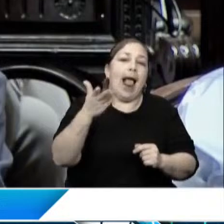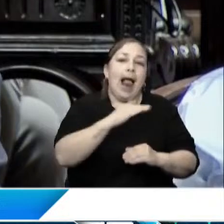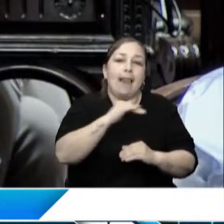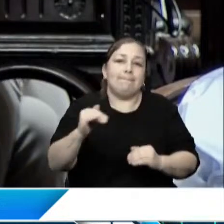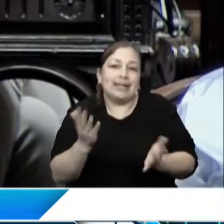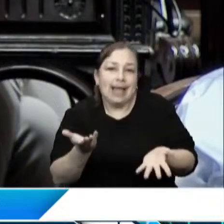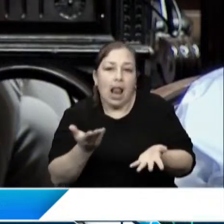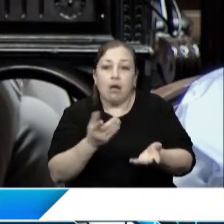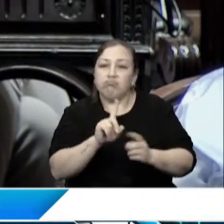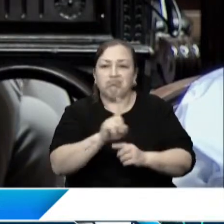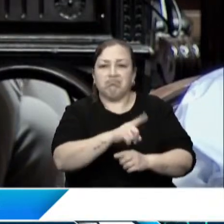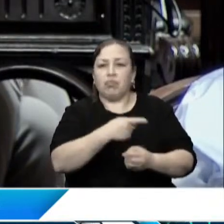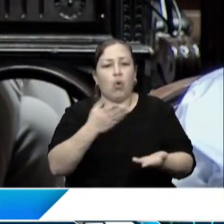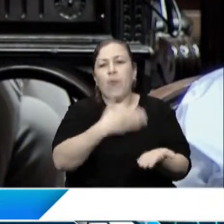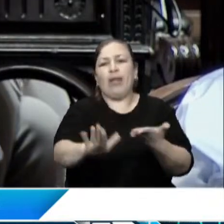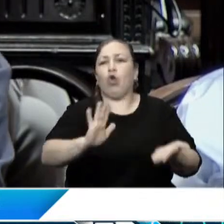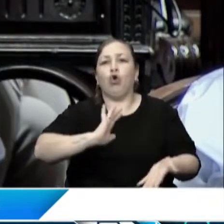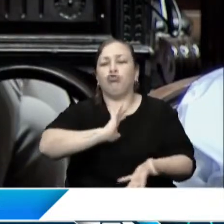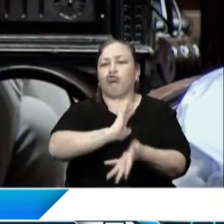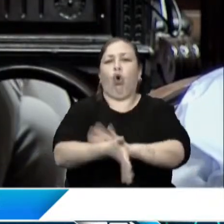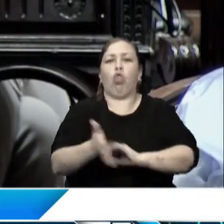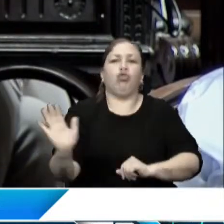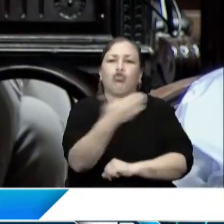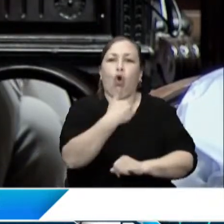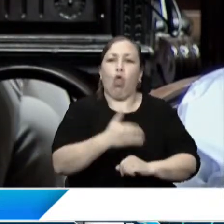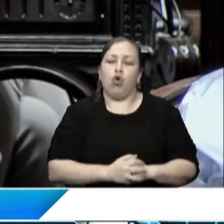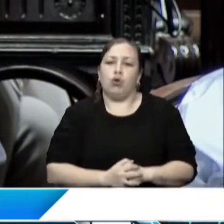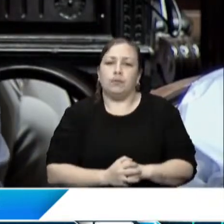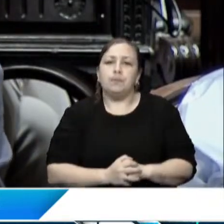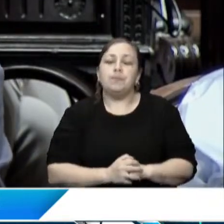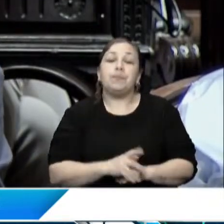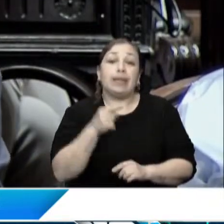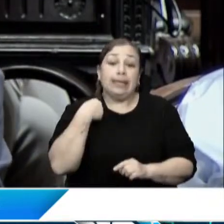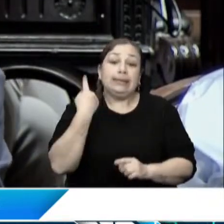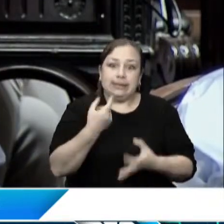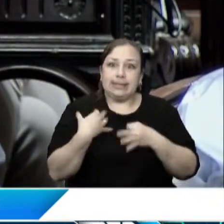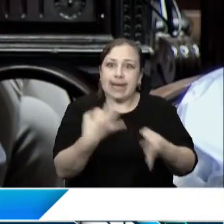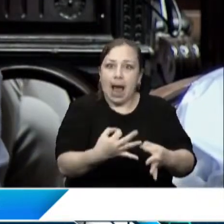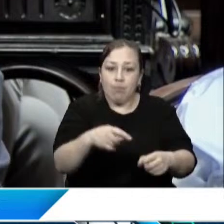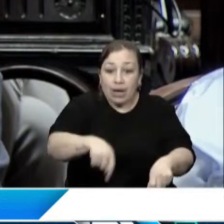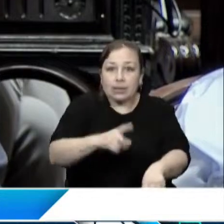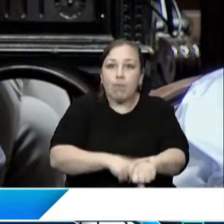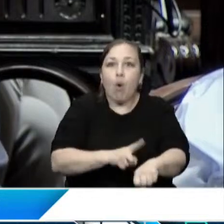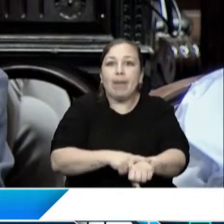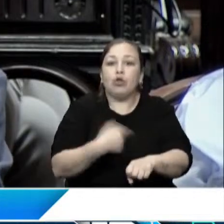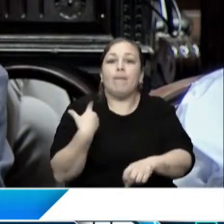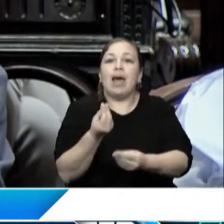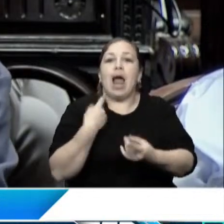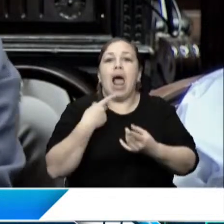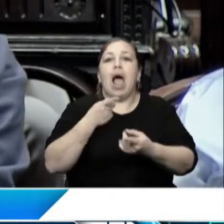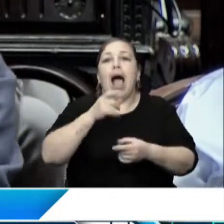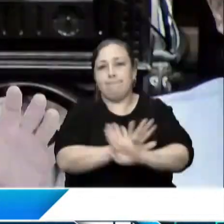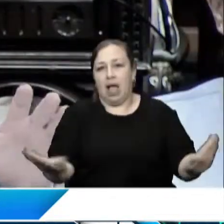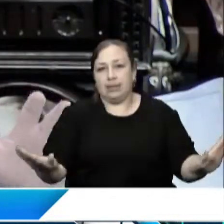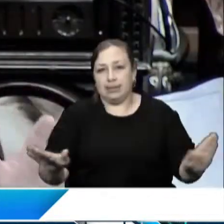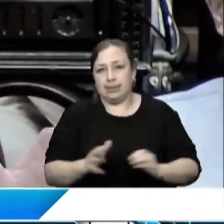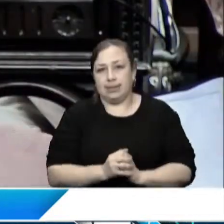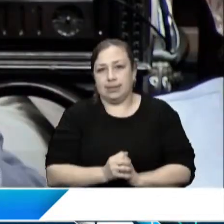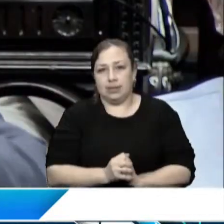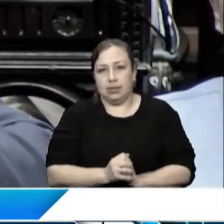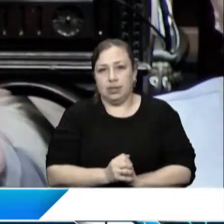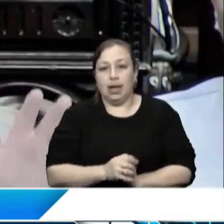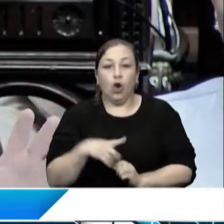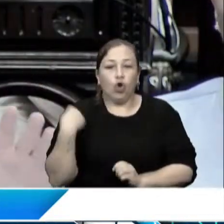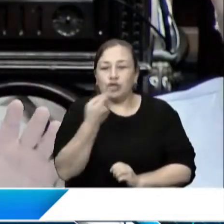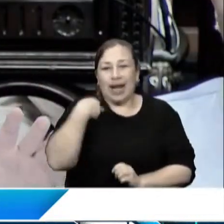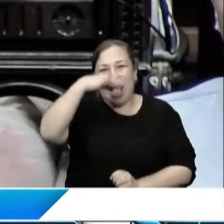puesto absolutamente todos. Y llegamos acá a aceptar o a rechazar el veto de Milei.